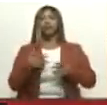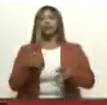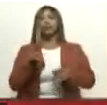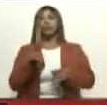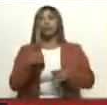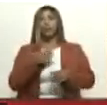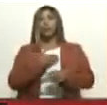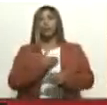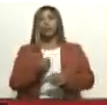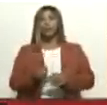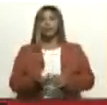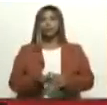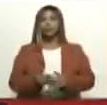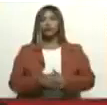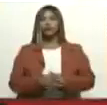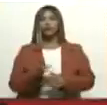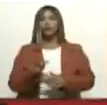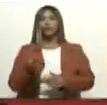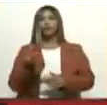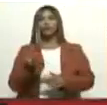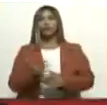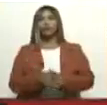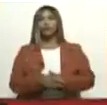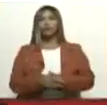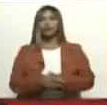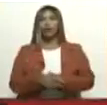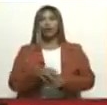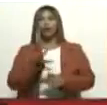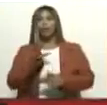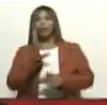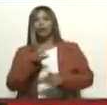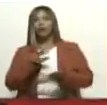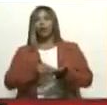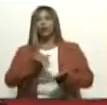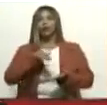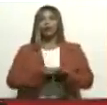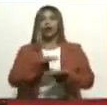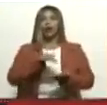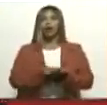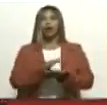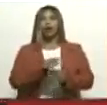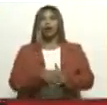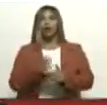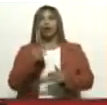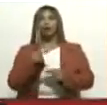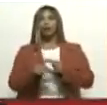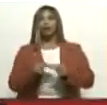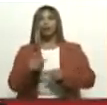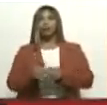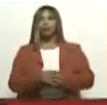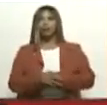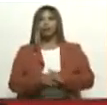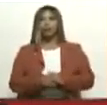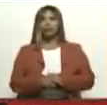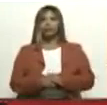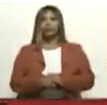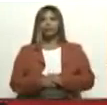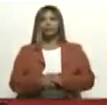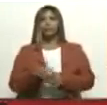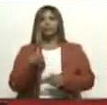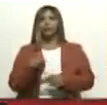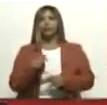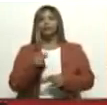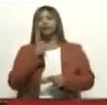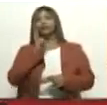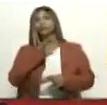el presidente de la Fundación El Perro y la Rana, la editorial de Perro de la y editorial, la Rana. Que fue creada en Revolución. Es una